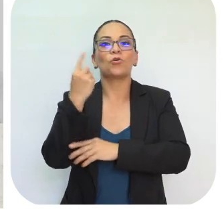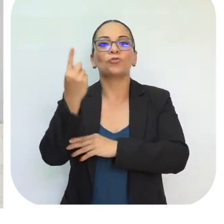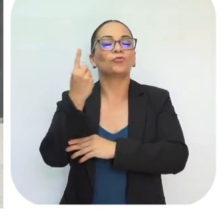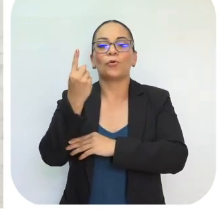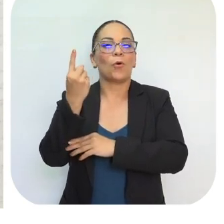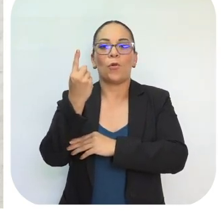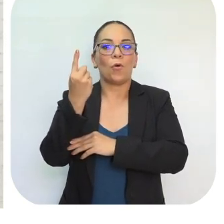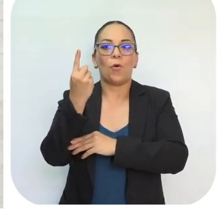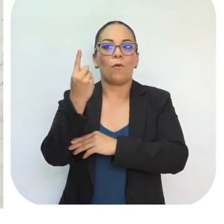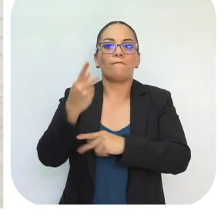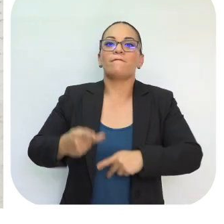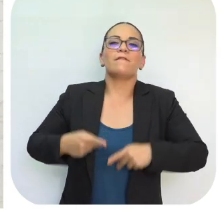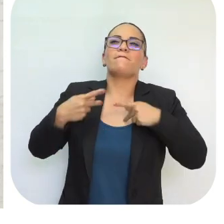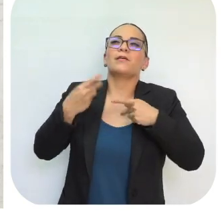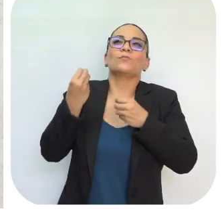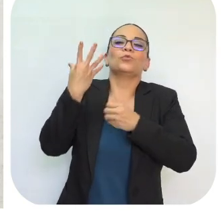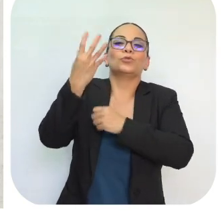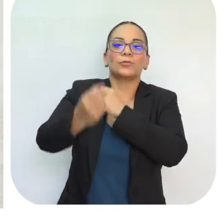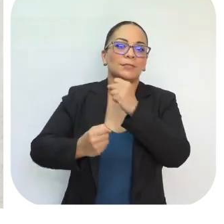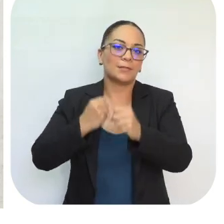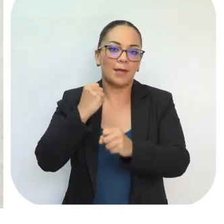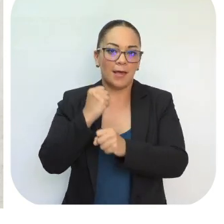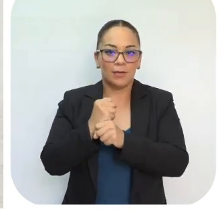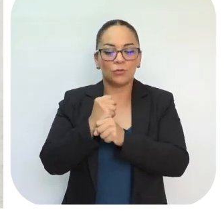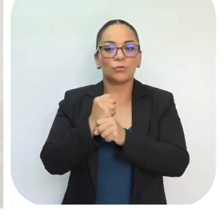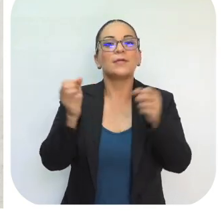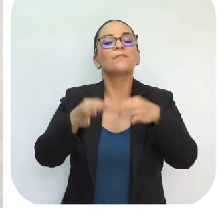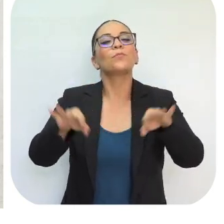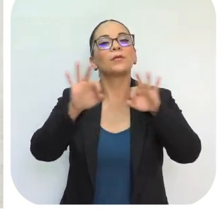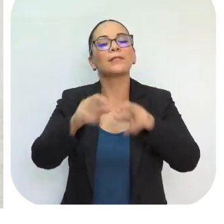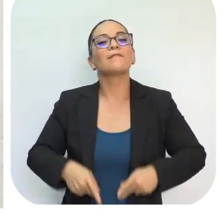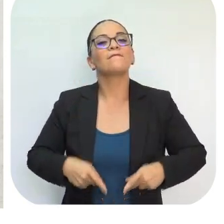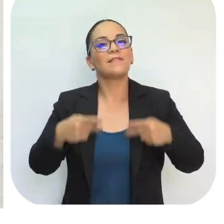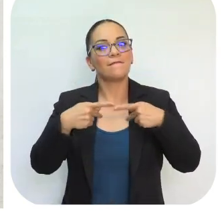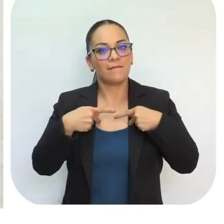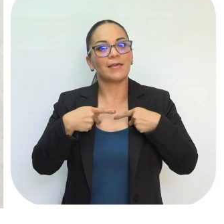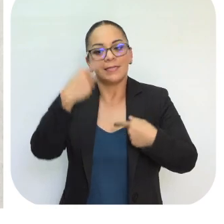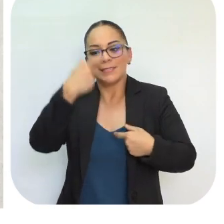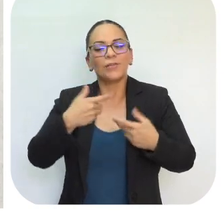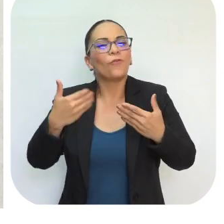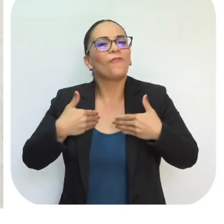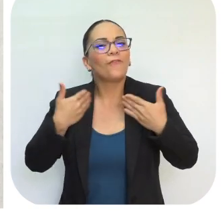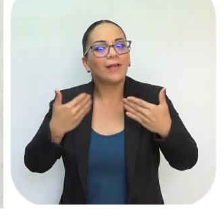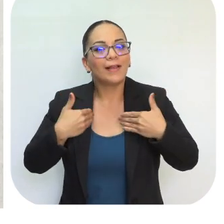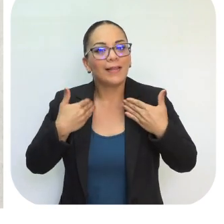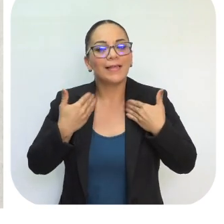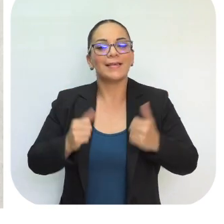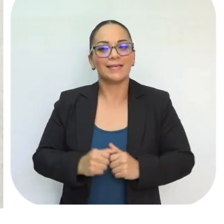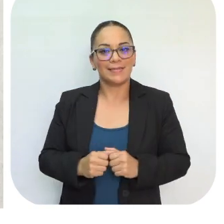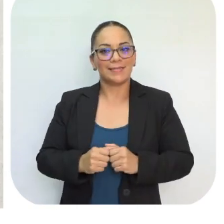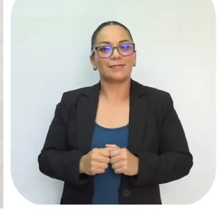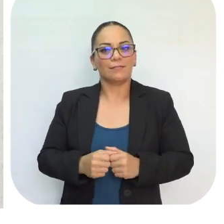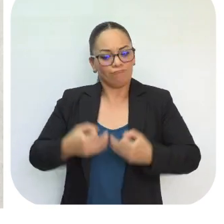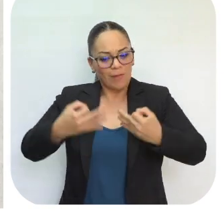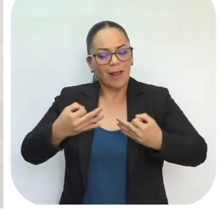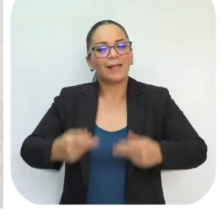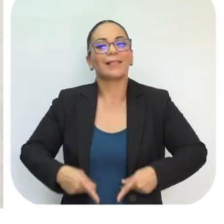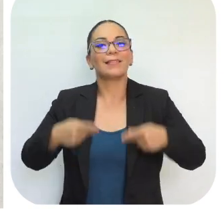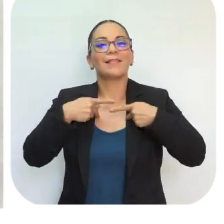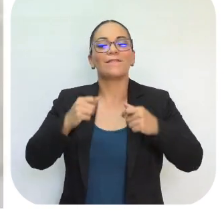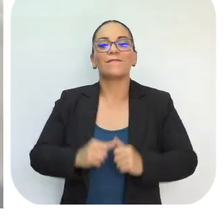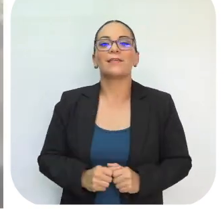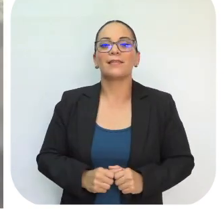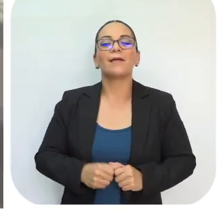vivir muchos años, es llegar a vivir siendo feliz, tu calidad de vida. Y para